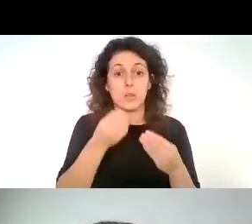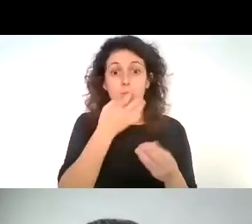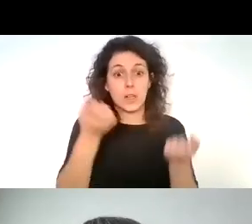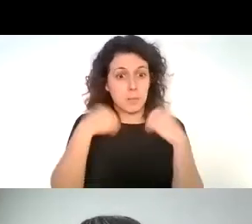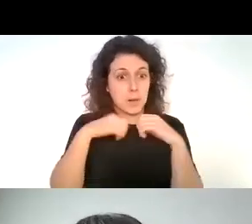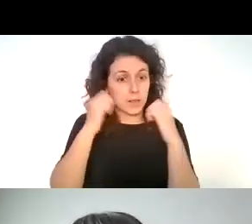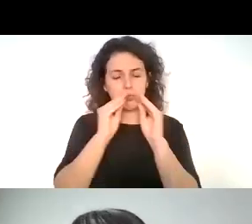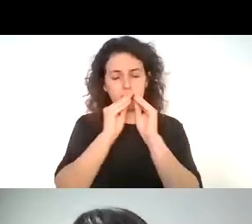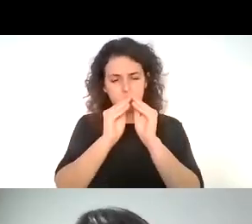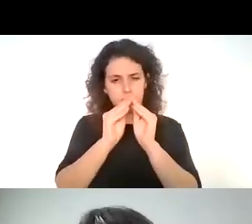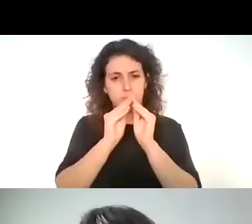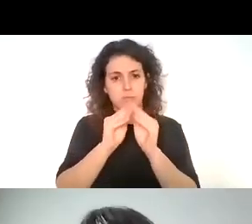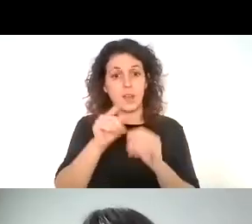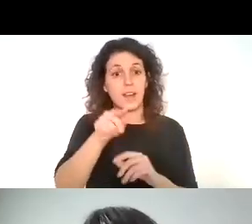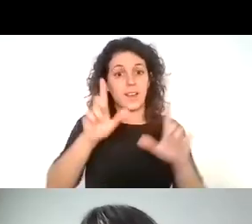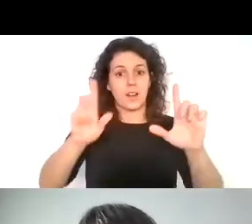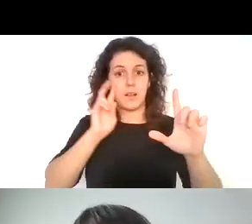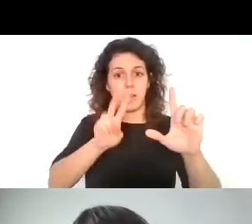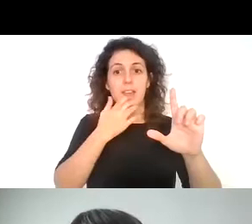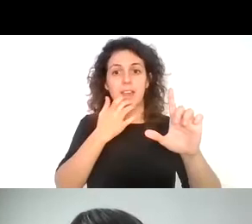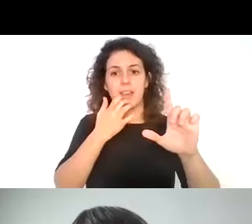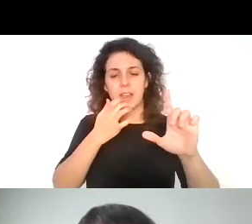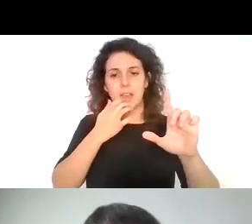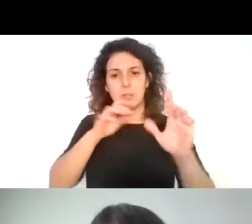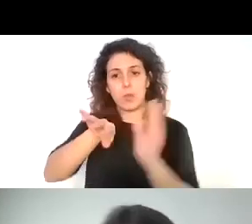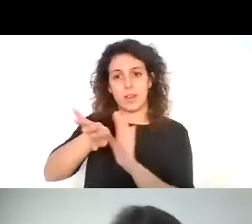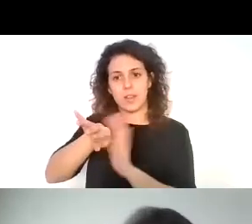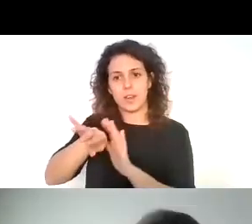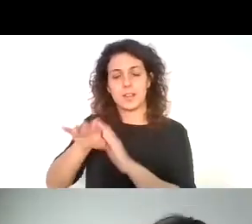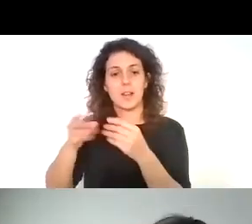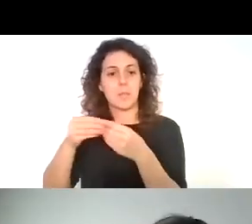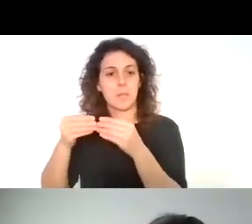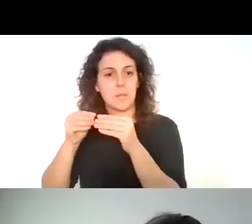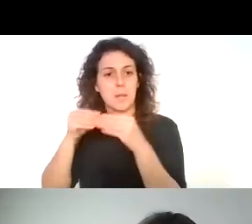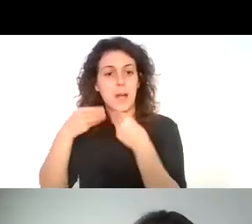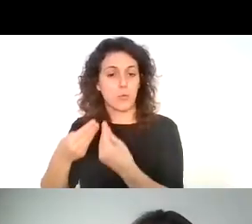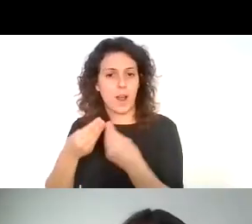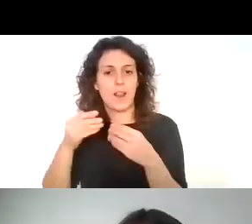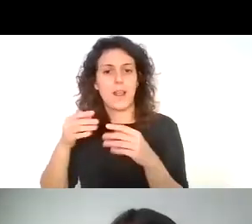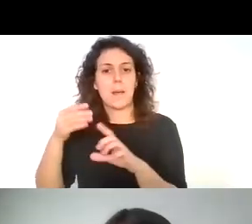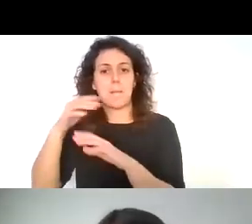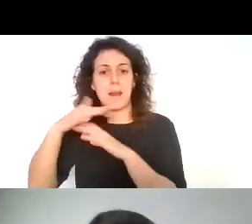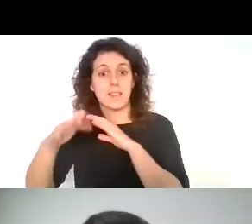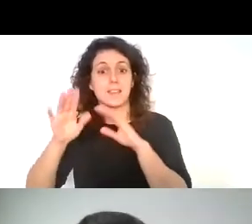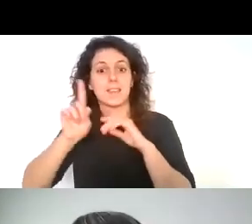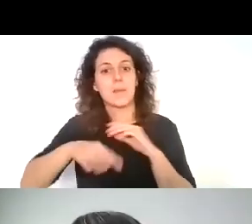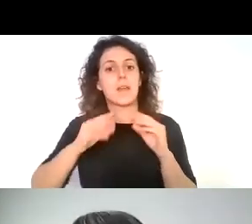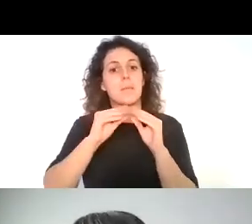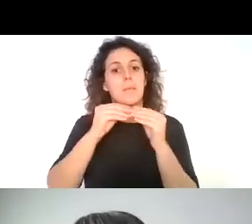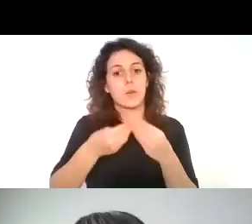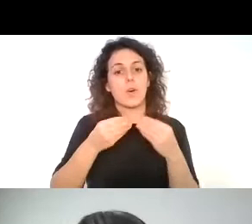Ahí en la pantalla podéis ver el ejemplo del manual de playas, pero hemos creado un manual para cada